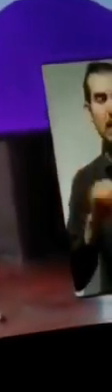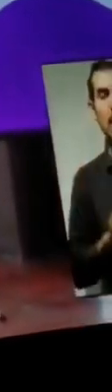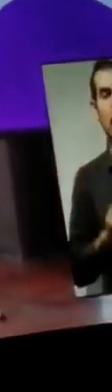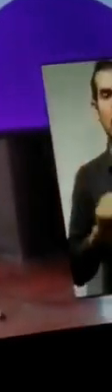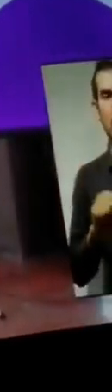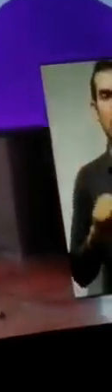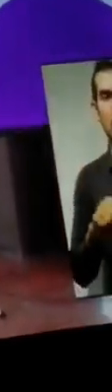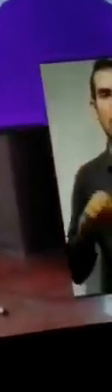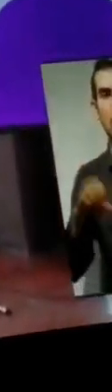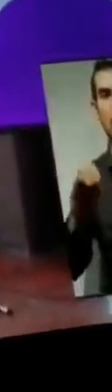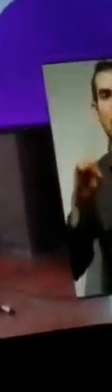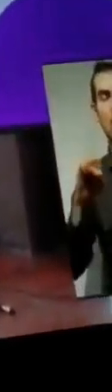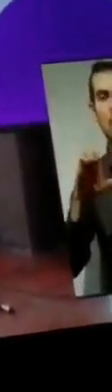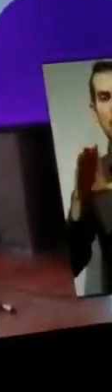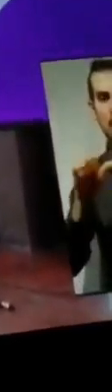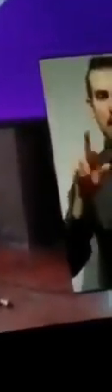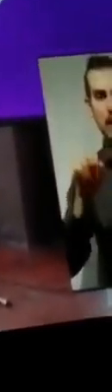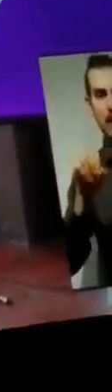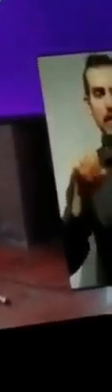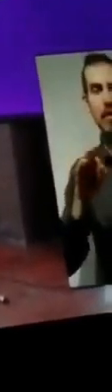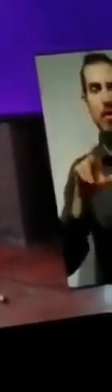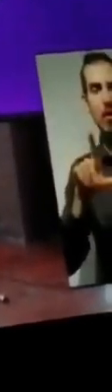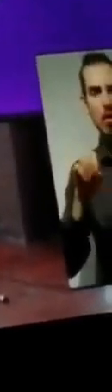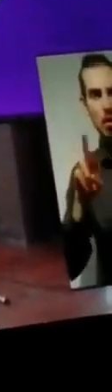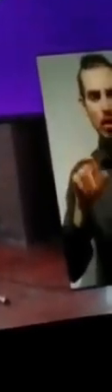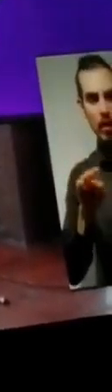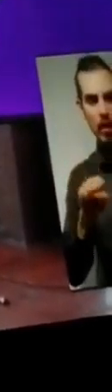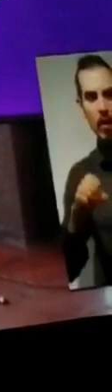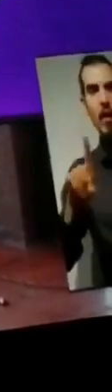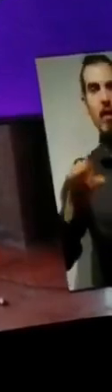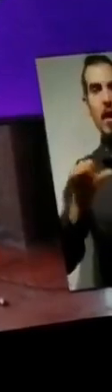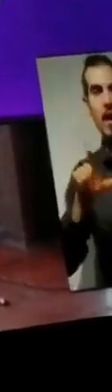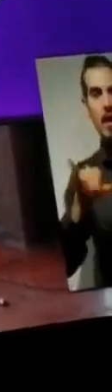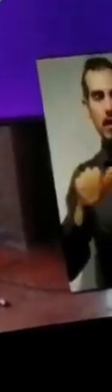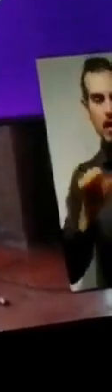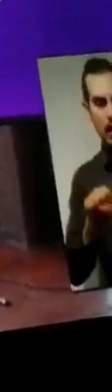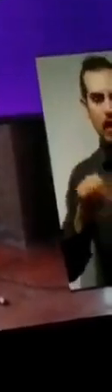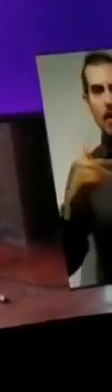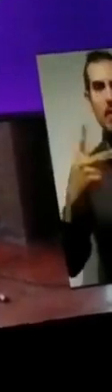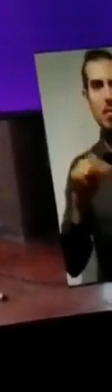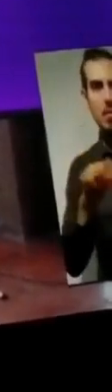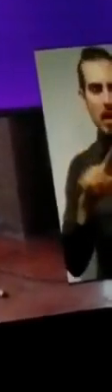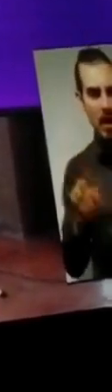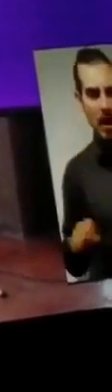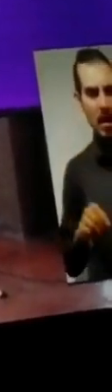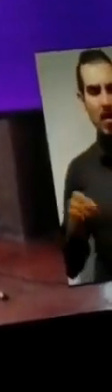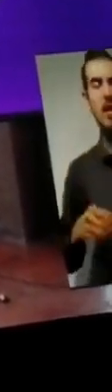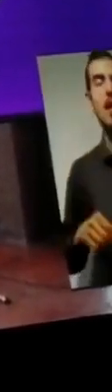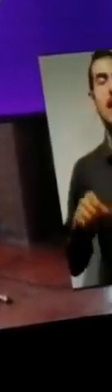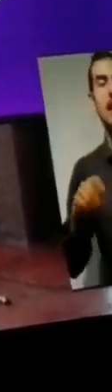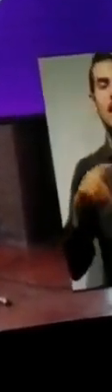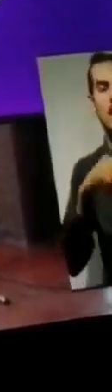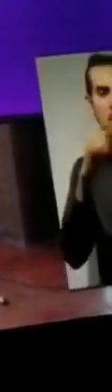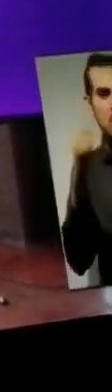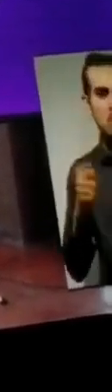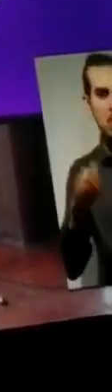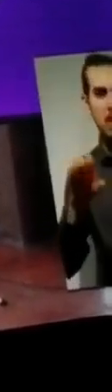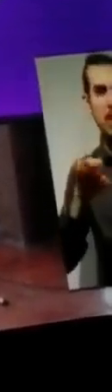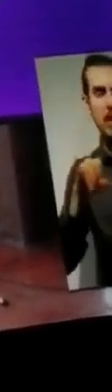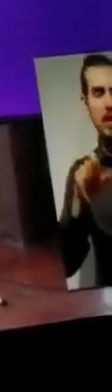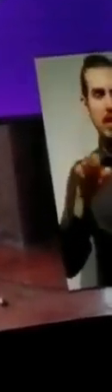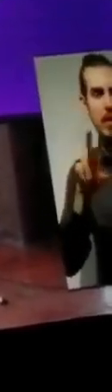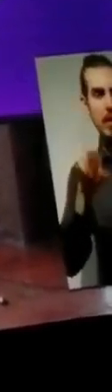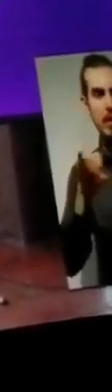Flores, la calle Dalias, la Avenida de La Paz, la Avenida de las Torres, la Ejército Nacional,